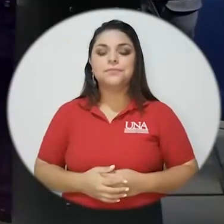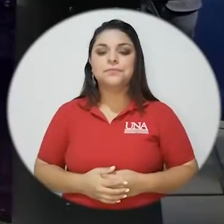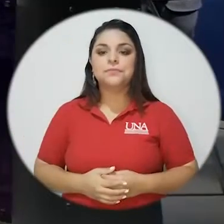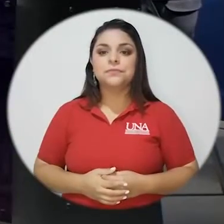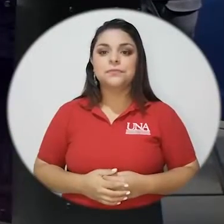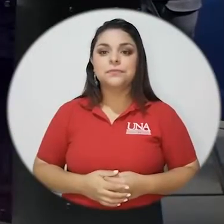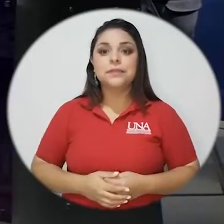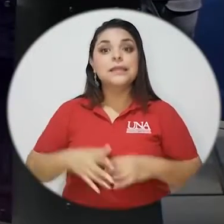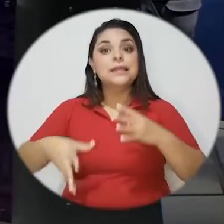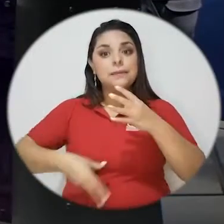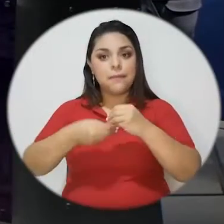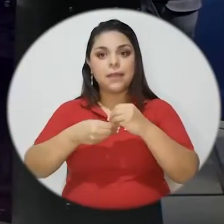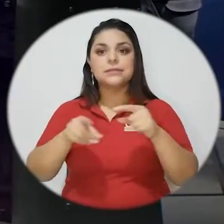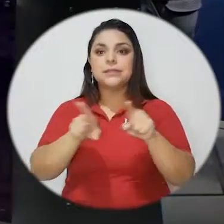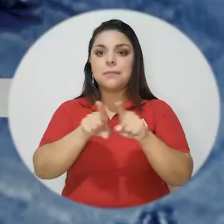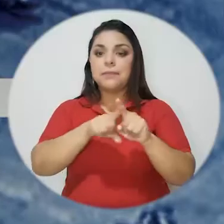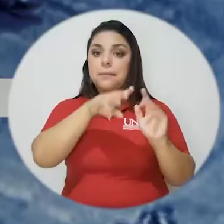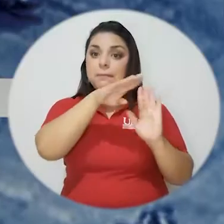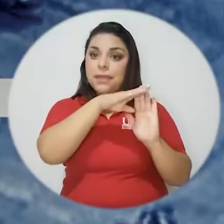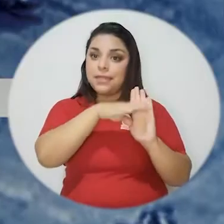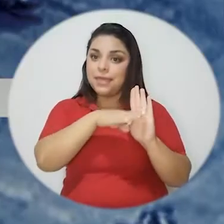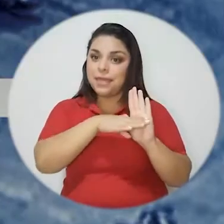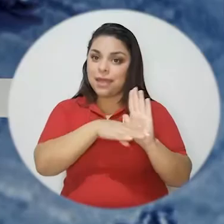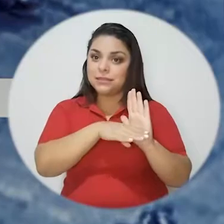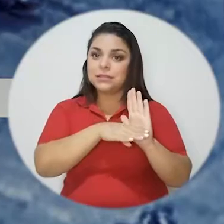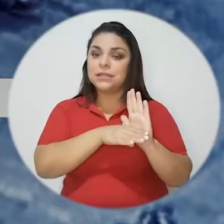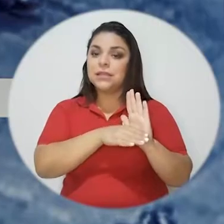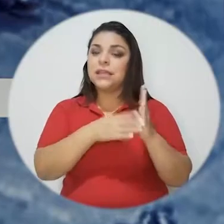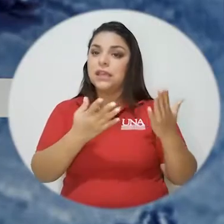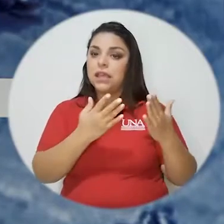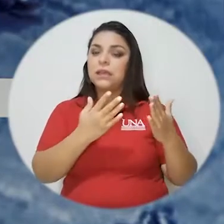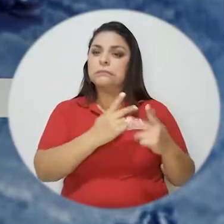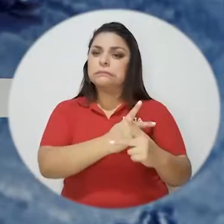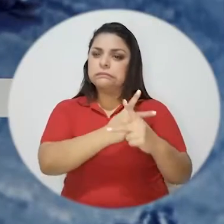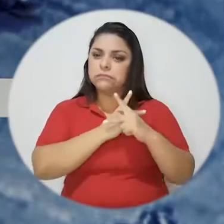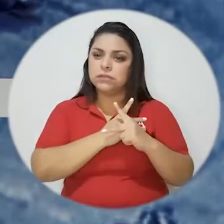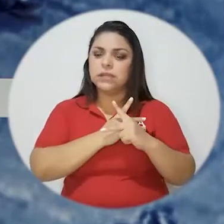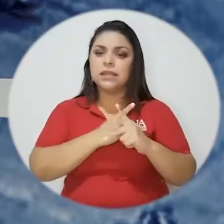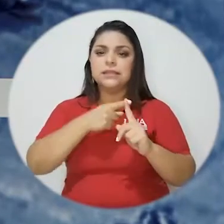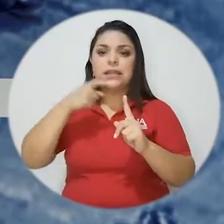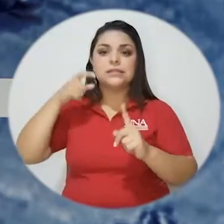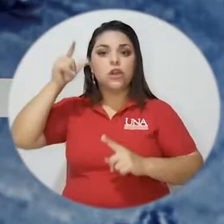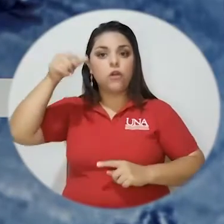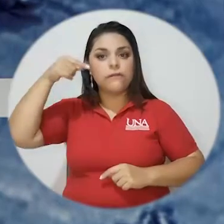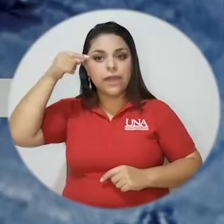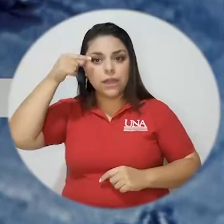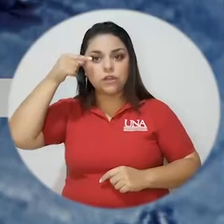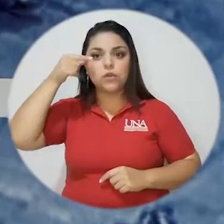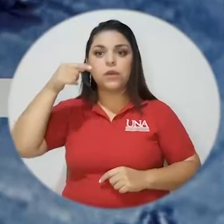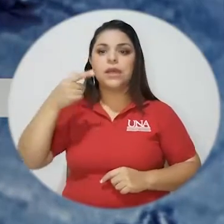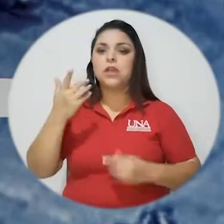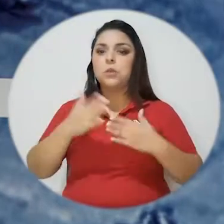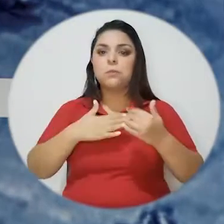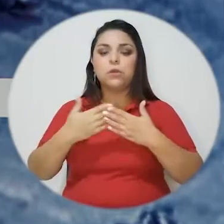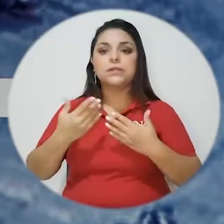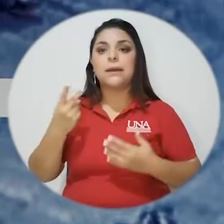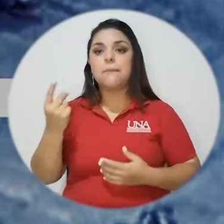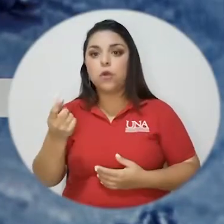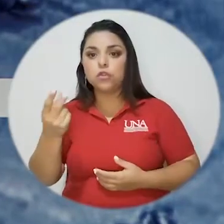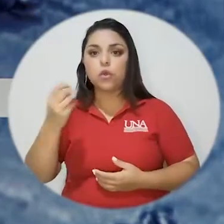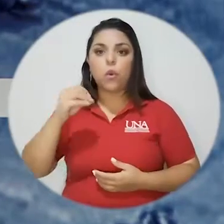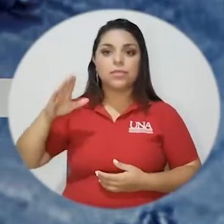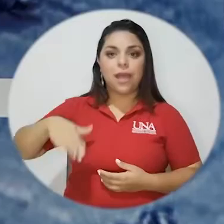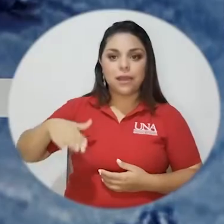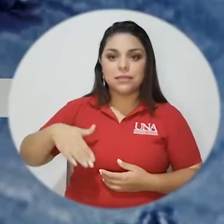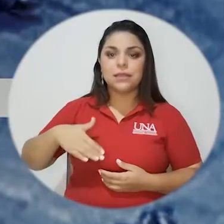sumar, ¿verdad?, las medidas de contención que se toman también desde los gobiernos, desde los estados, qué tan pronto, qué tan tardías. Sobre ese tema conversamos con Karen